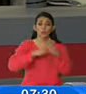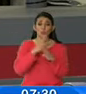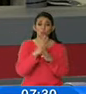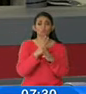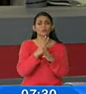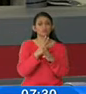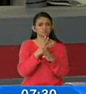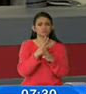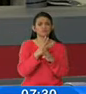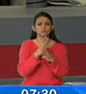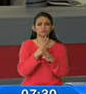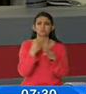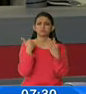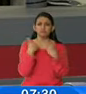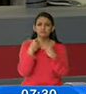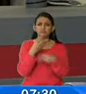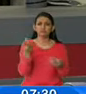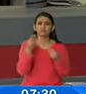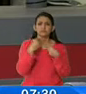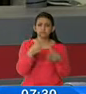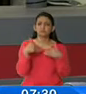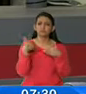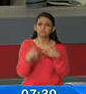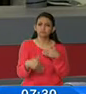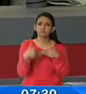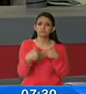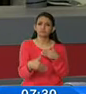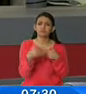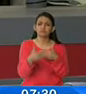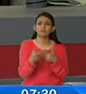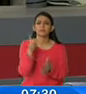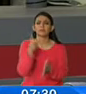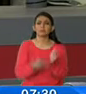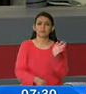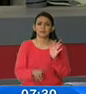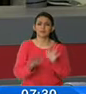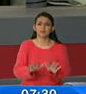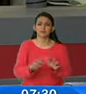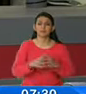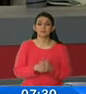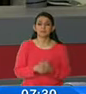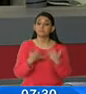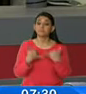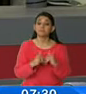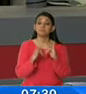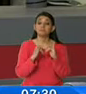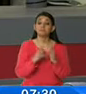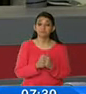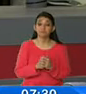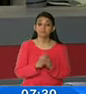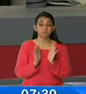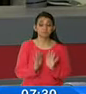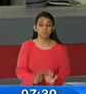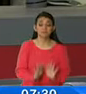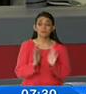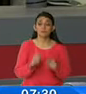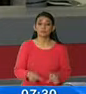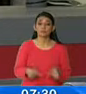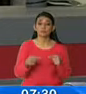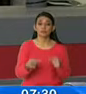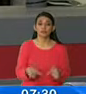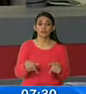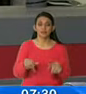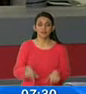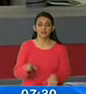websites pues comunicaron paso a paso, minuto a minuto, lo que iba aconteciendo. Y seguimos haciendo lo mismo, día a día, en este